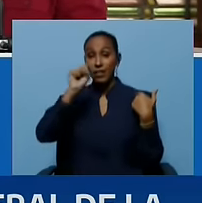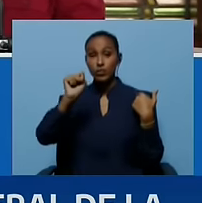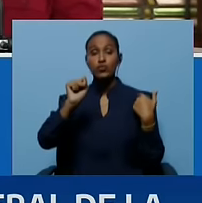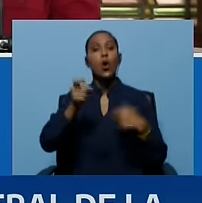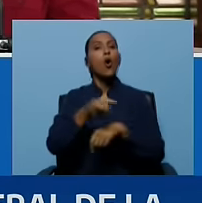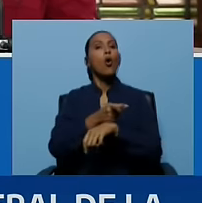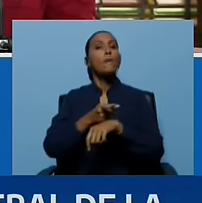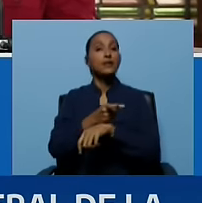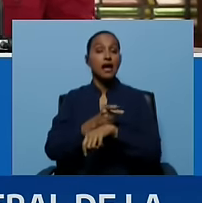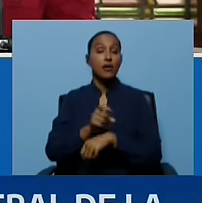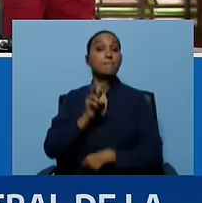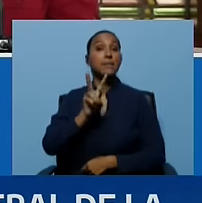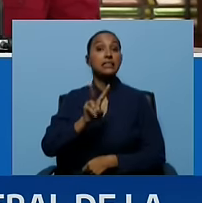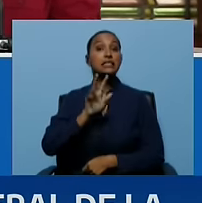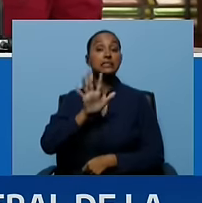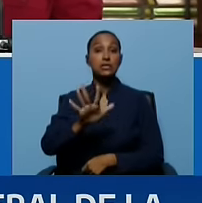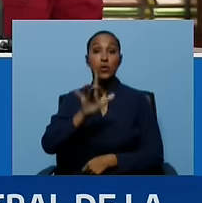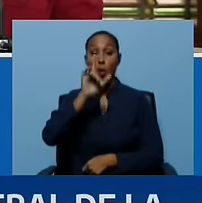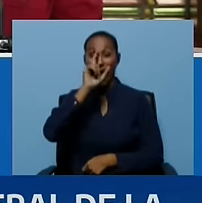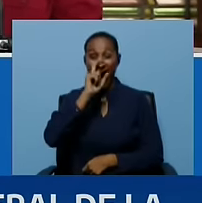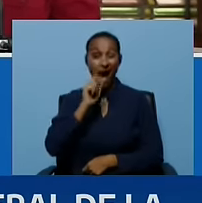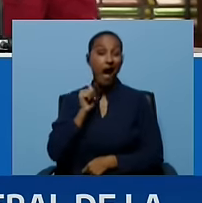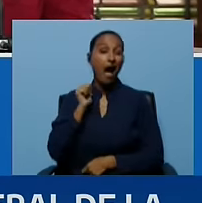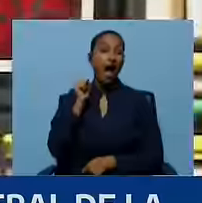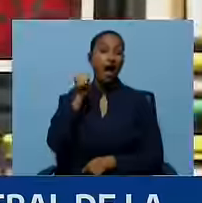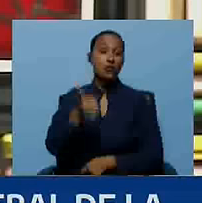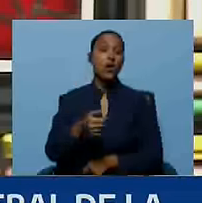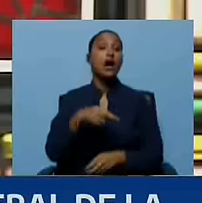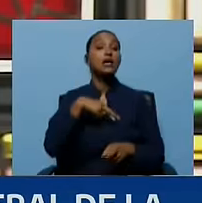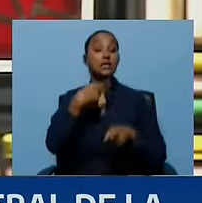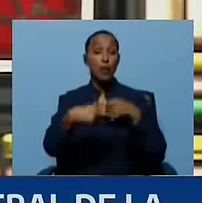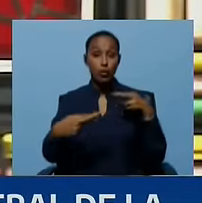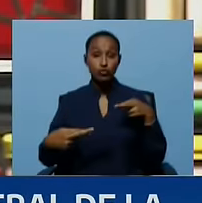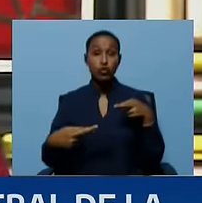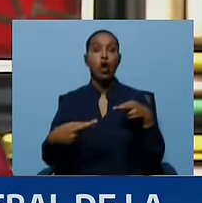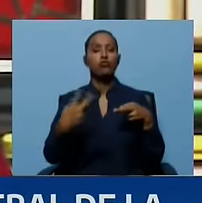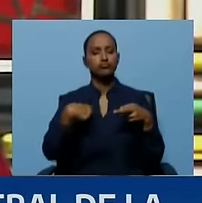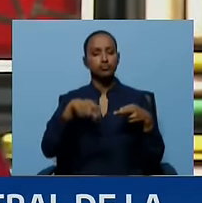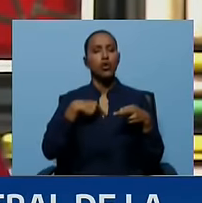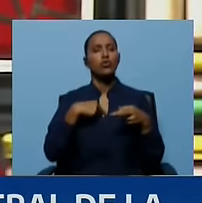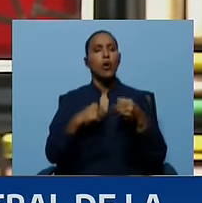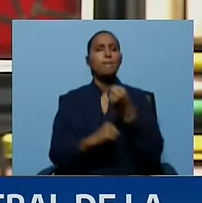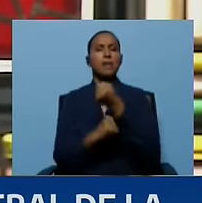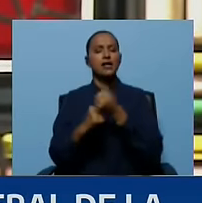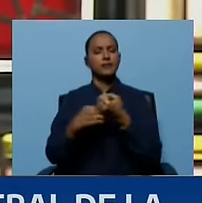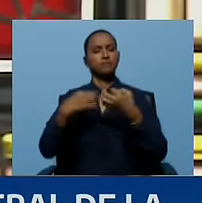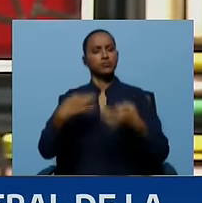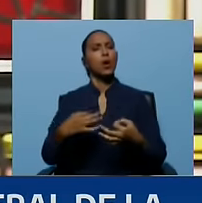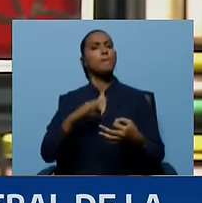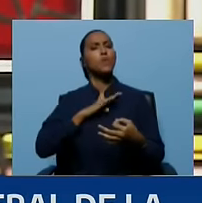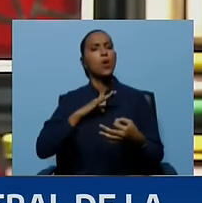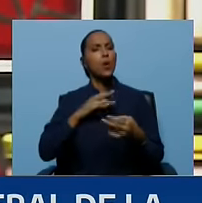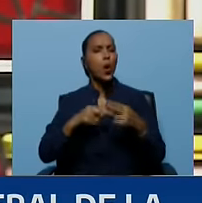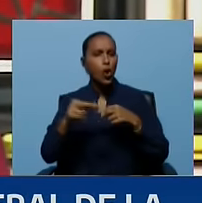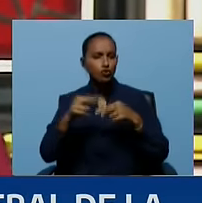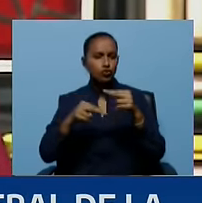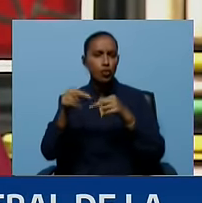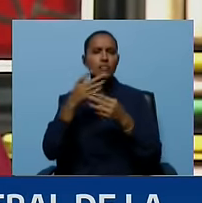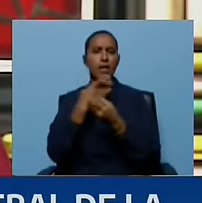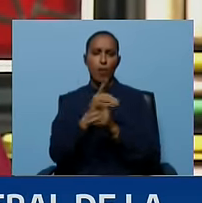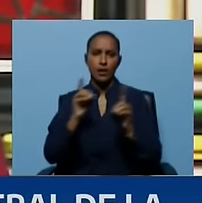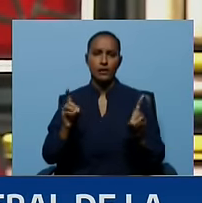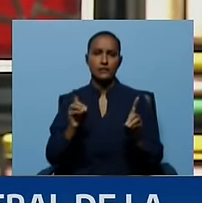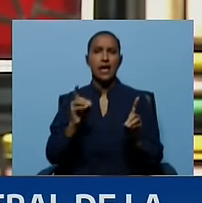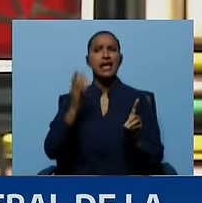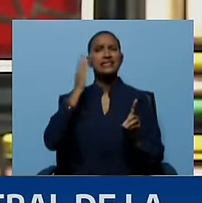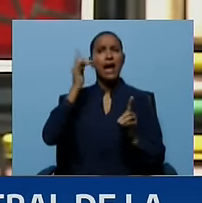pues nosotros podemos decir que estamos estableciendo las bases sólidas para construir nuestra propia democracia. Más allá de que nos critiquen